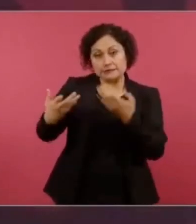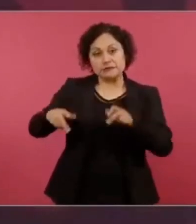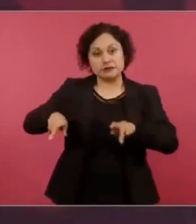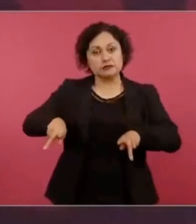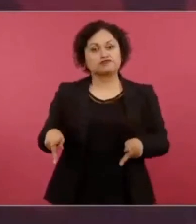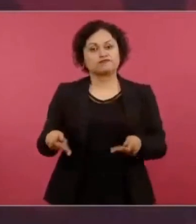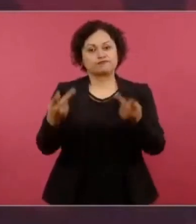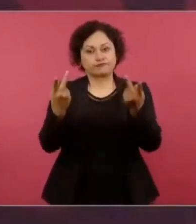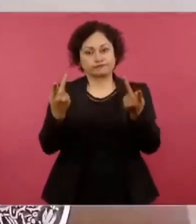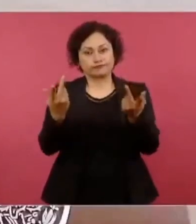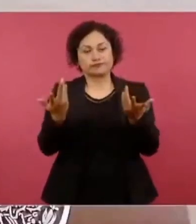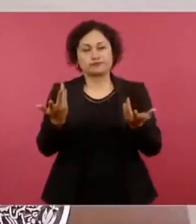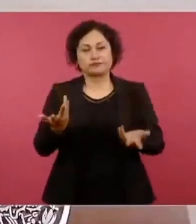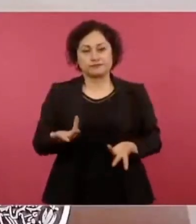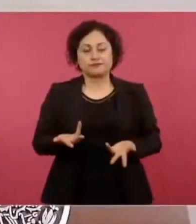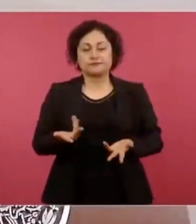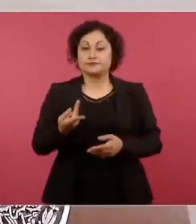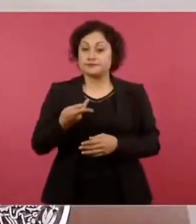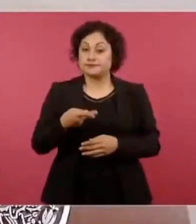Sin embargo,